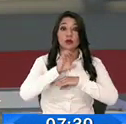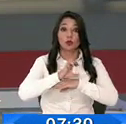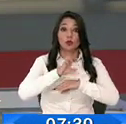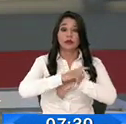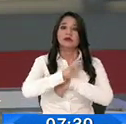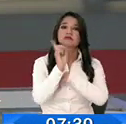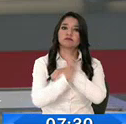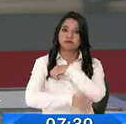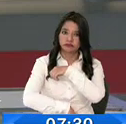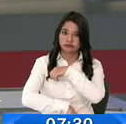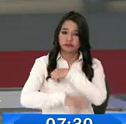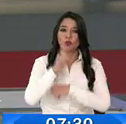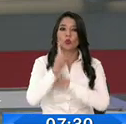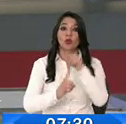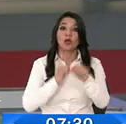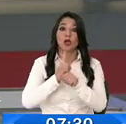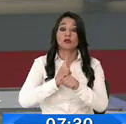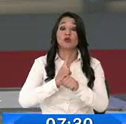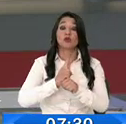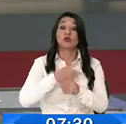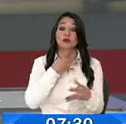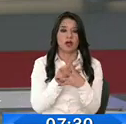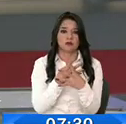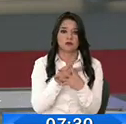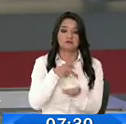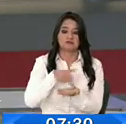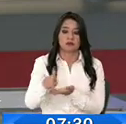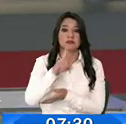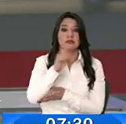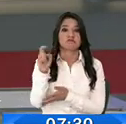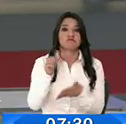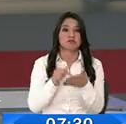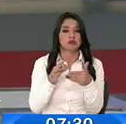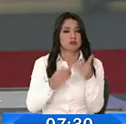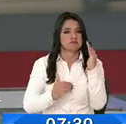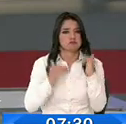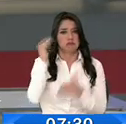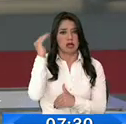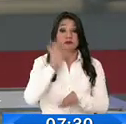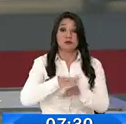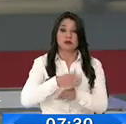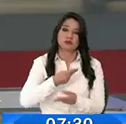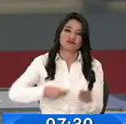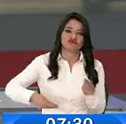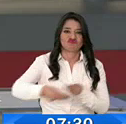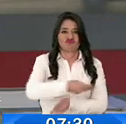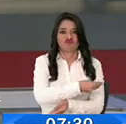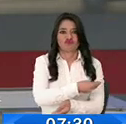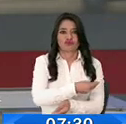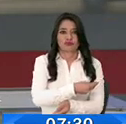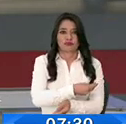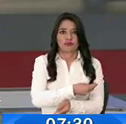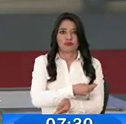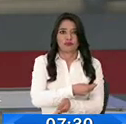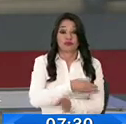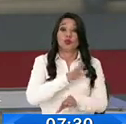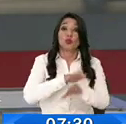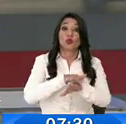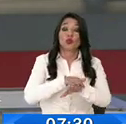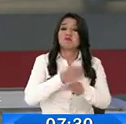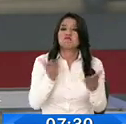sentenciada a un año de cárcel deberá pagar más de cien mil dólares esto como indemnización después de que se le hallara culpable